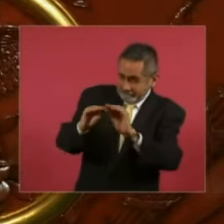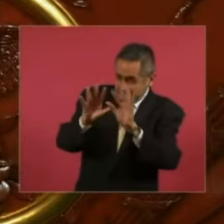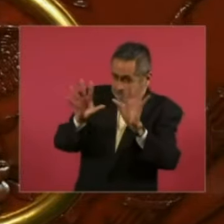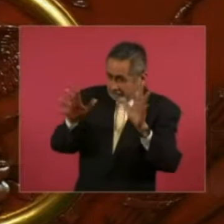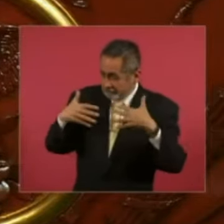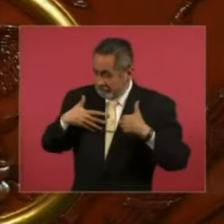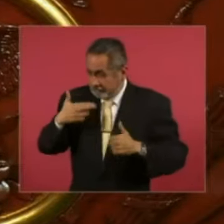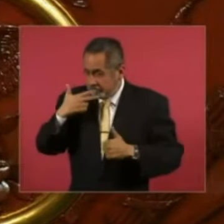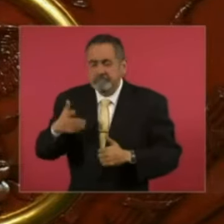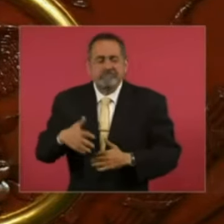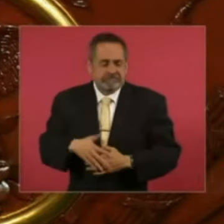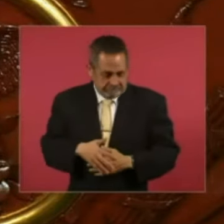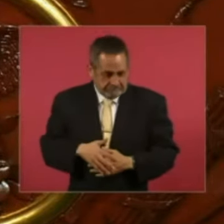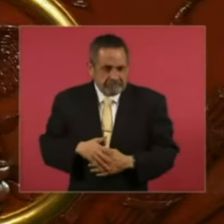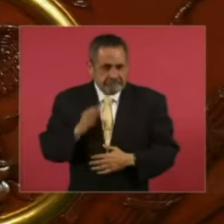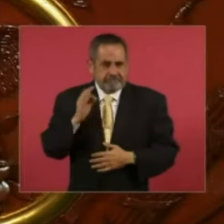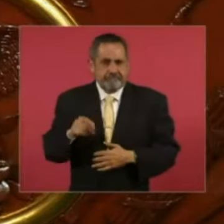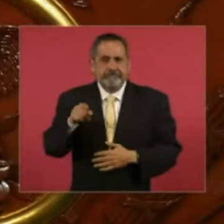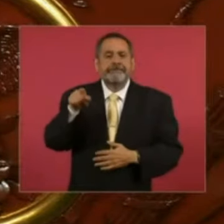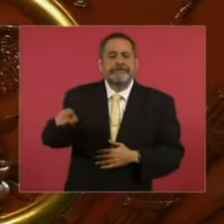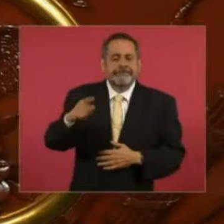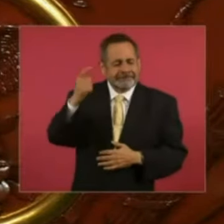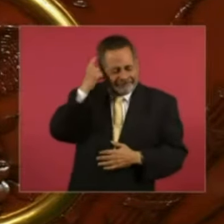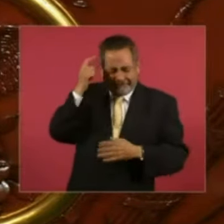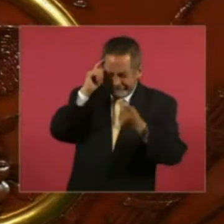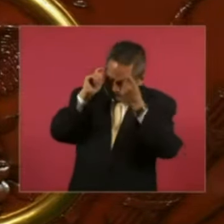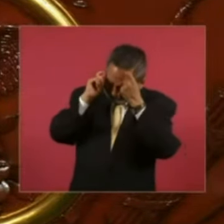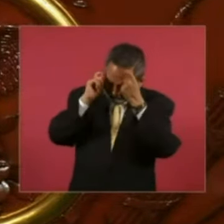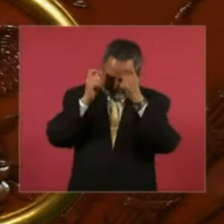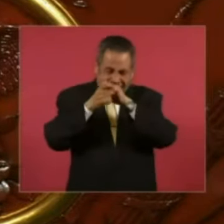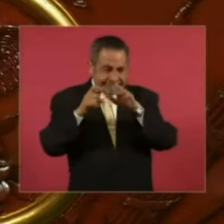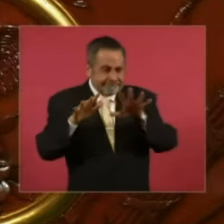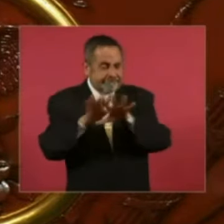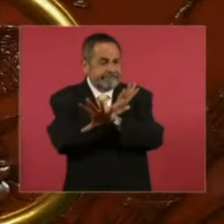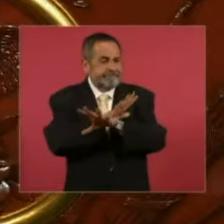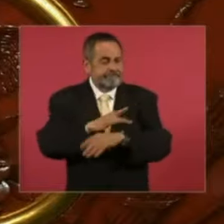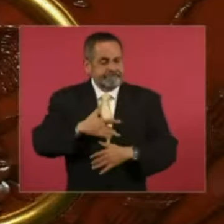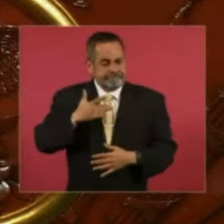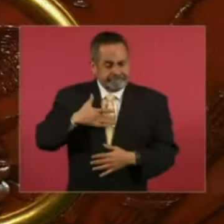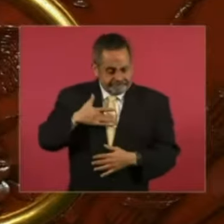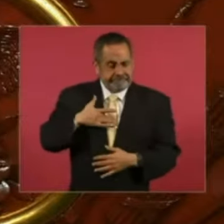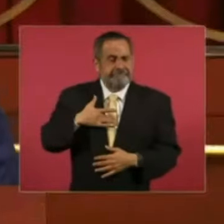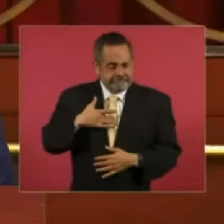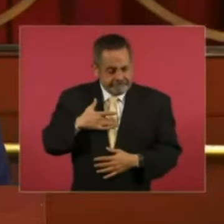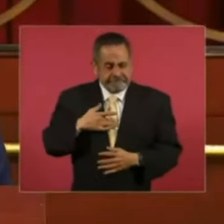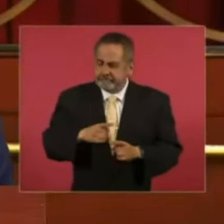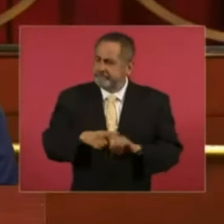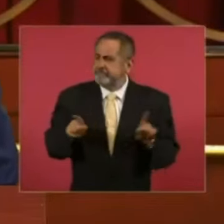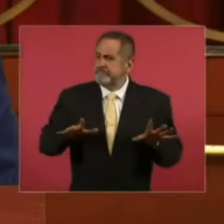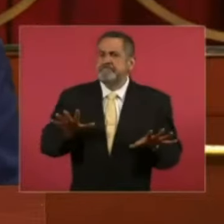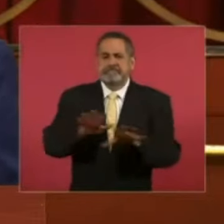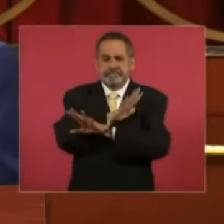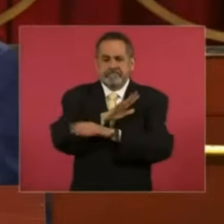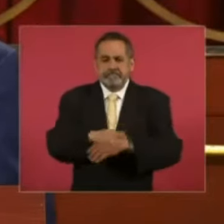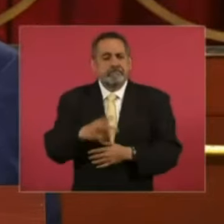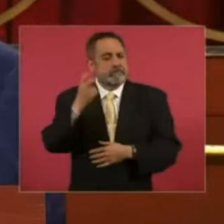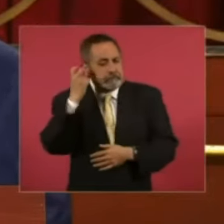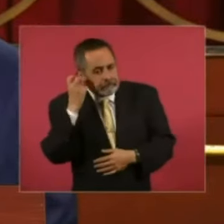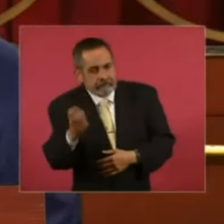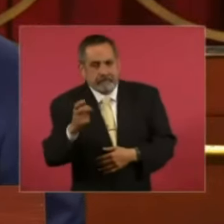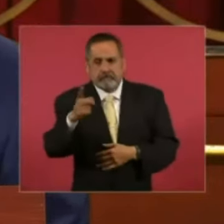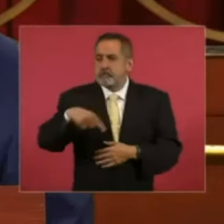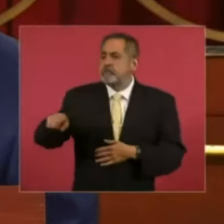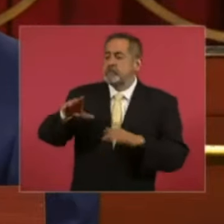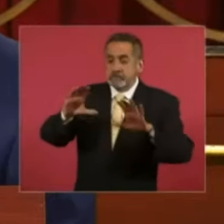ser dueños de sus viviendas. Y esto implica que puedan acceder a créditos para adquirir vivienda propia,